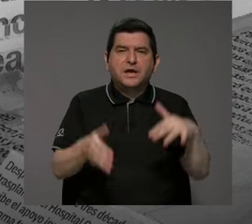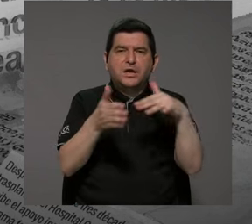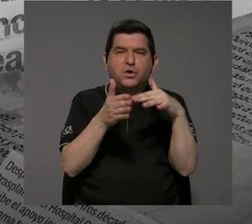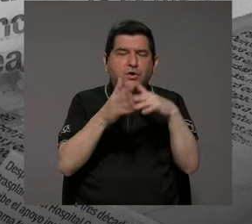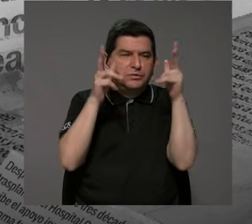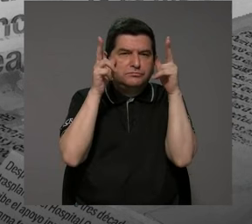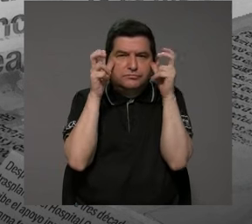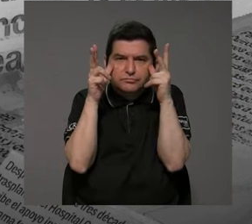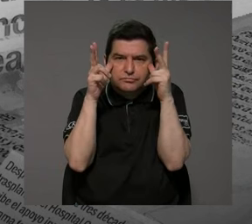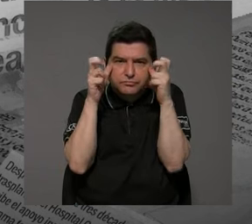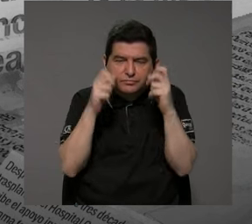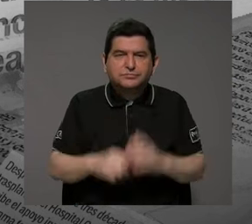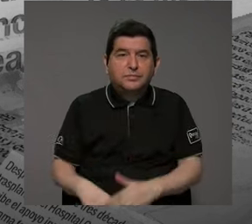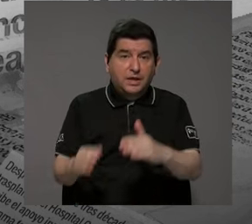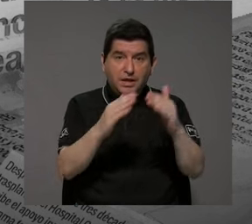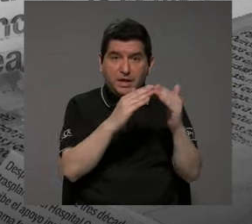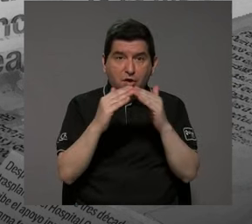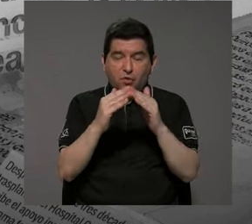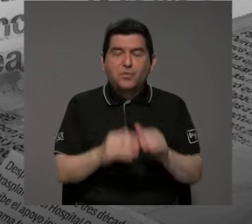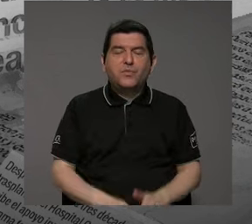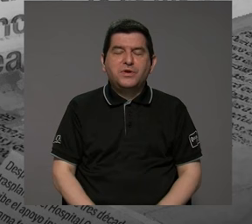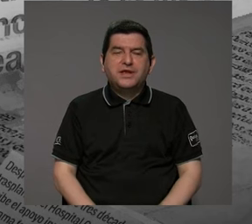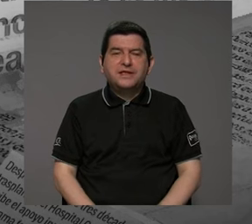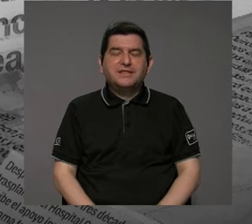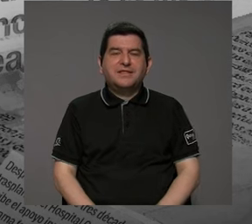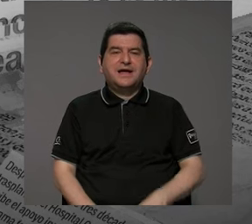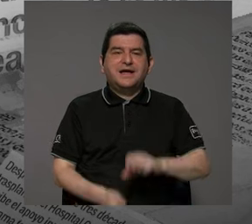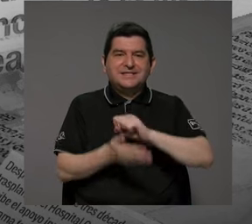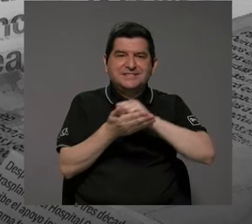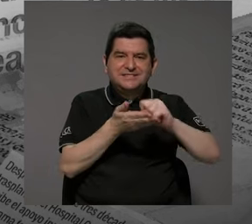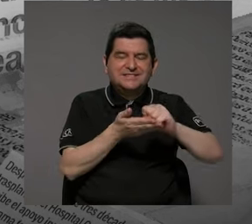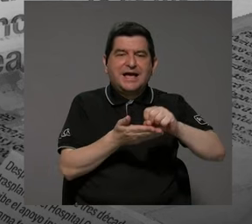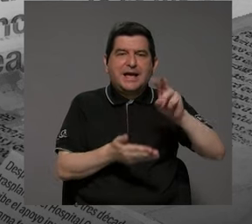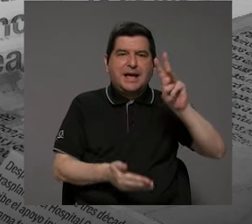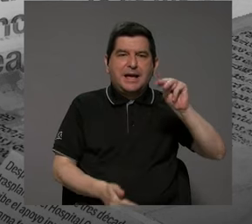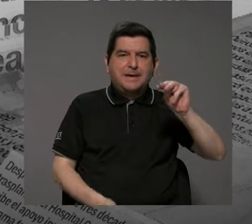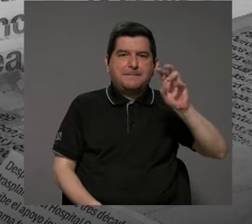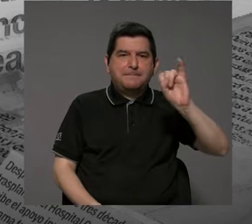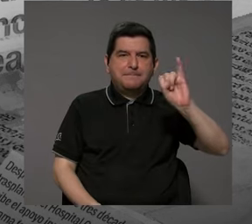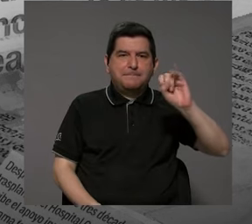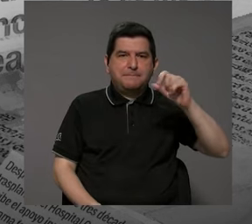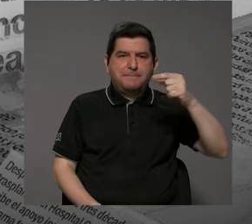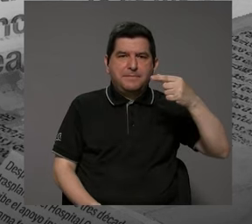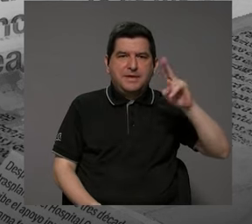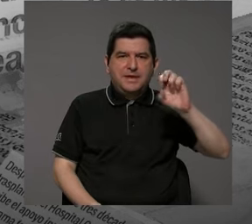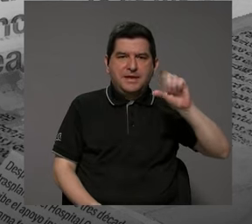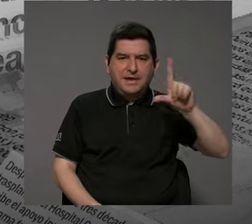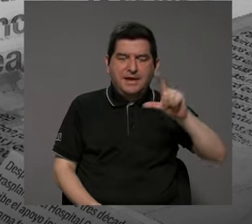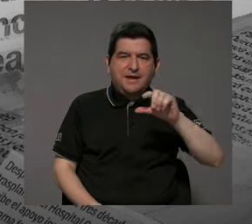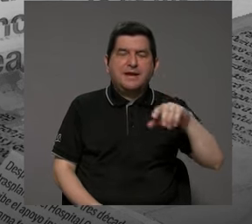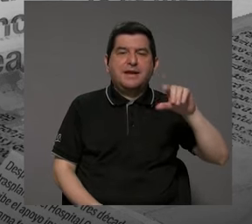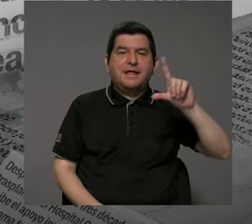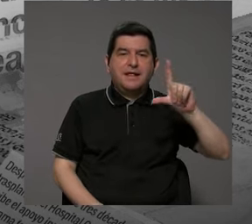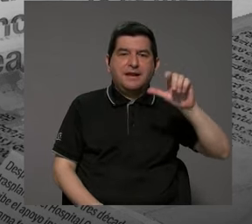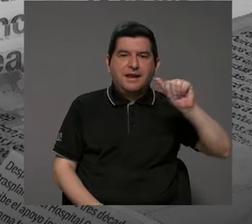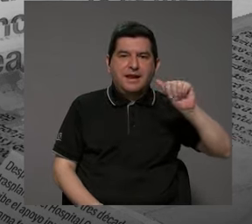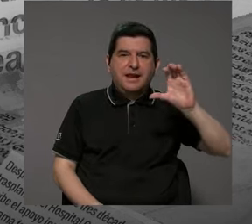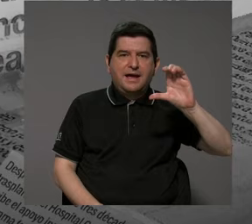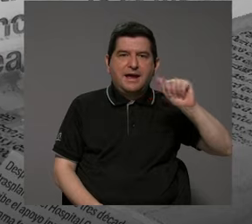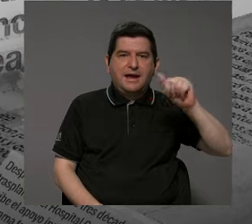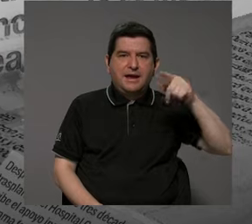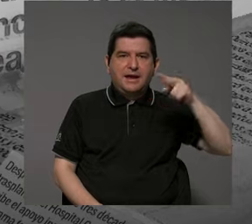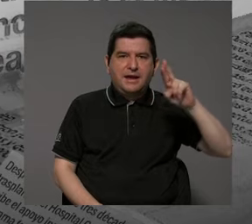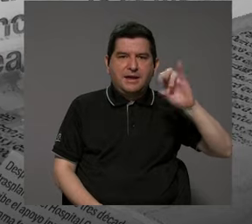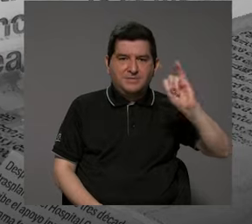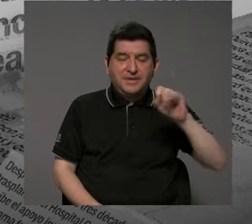percepción en la comunidad del huaso de San Miguel y la Capri sobre las sobre la percepción de